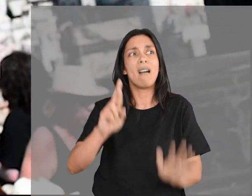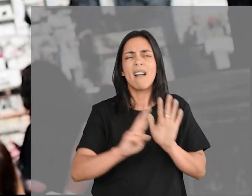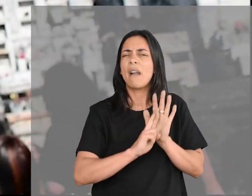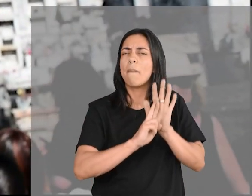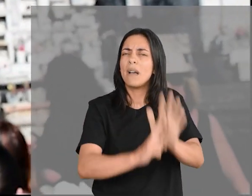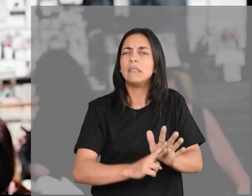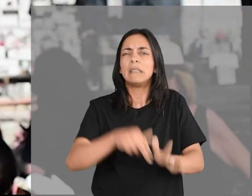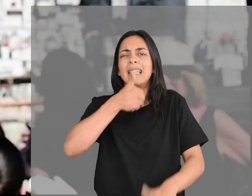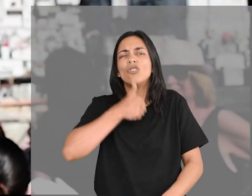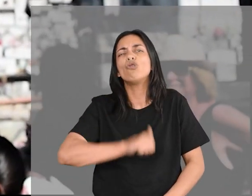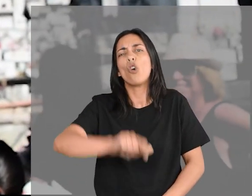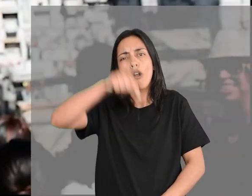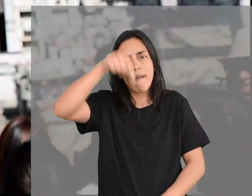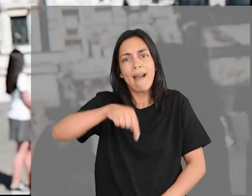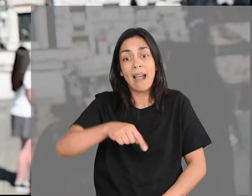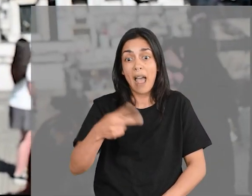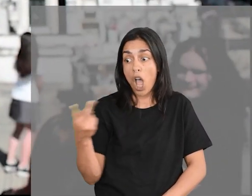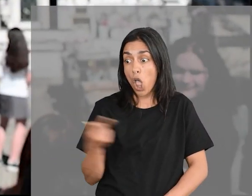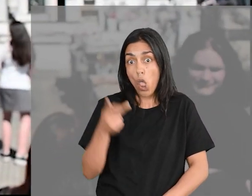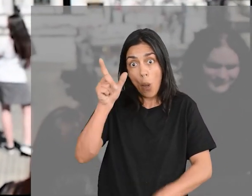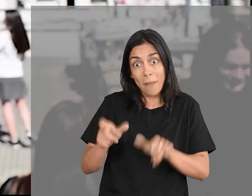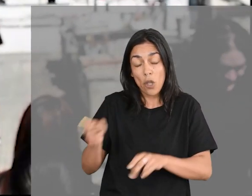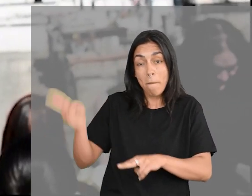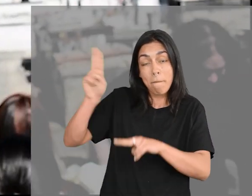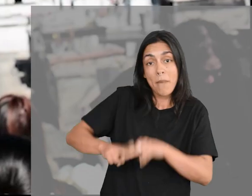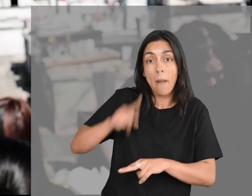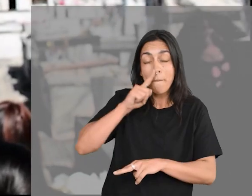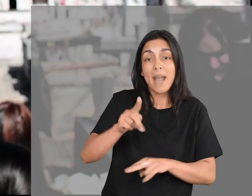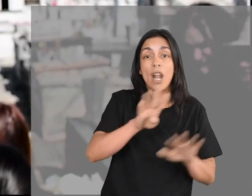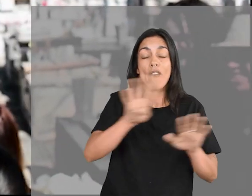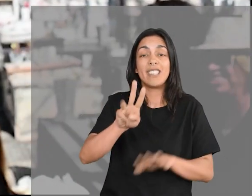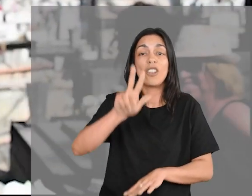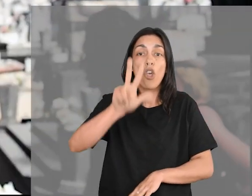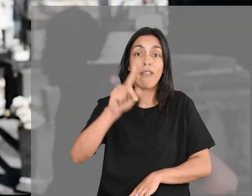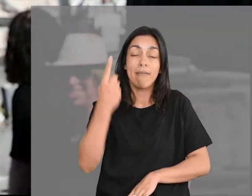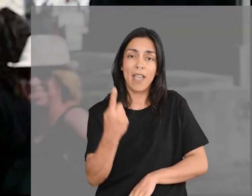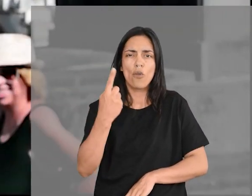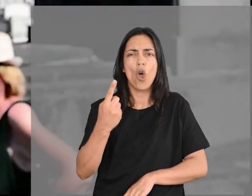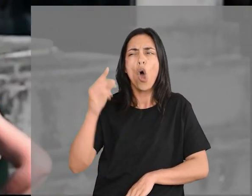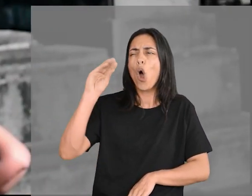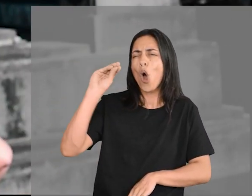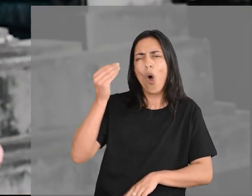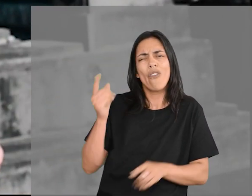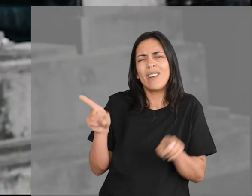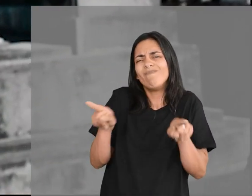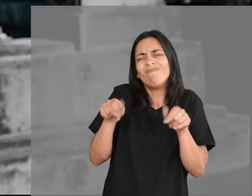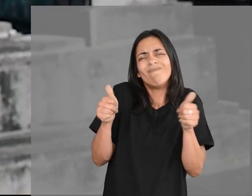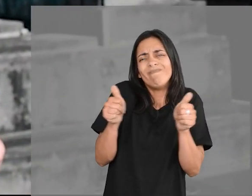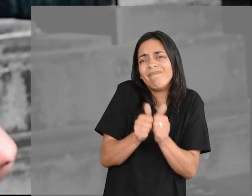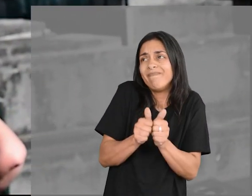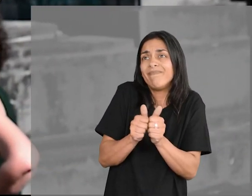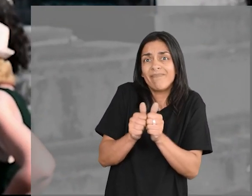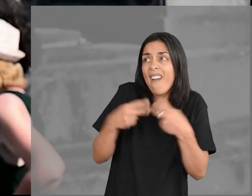Representa una historia que sucedió acá, que se fijan ambos murieron en 1931. Ellos son una pareja joven que se